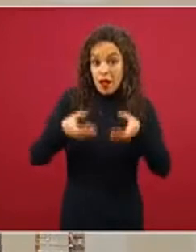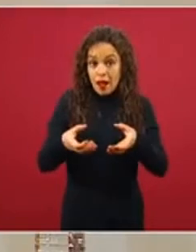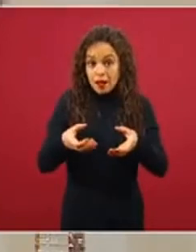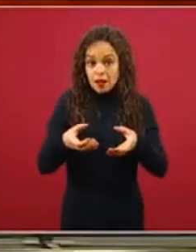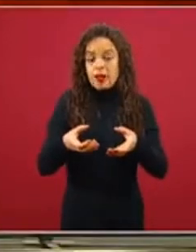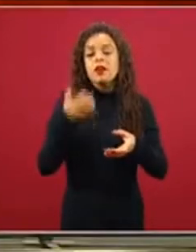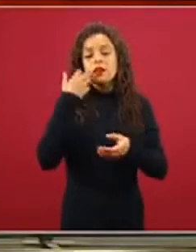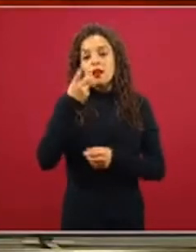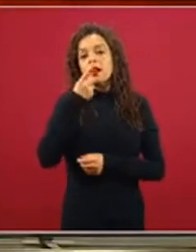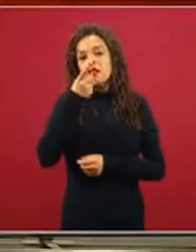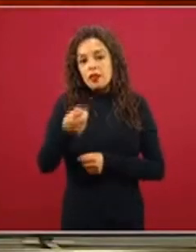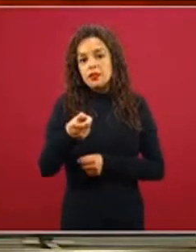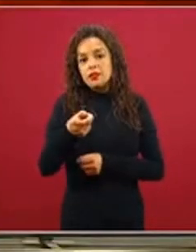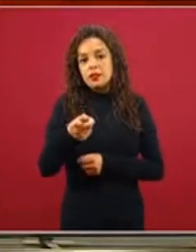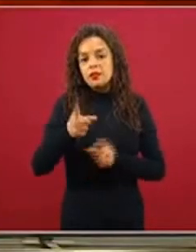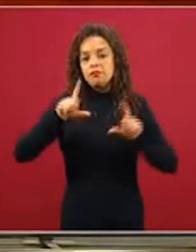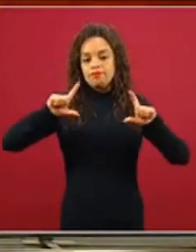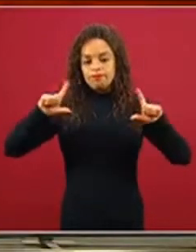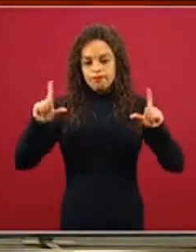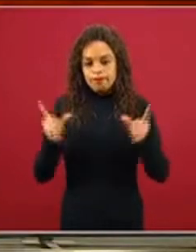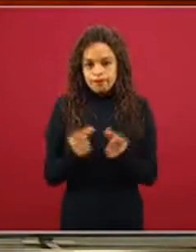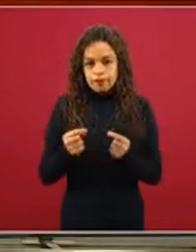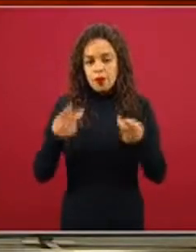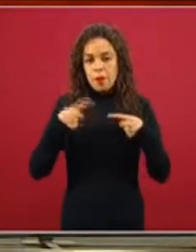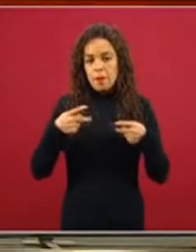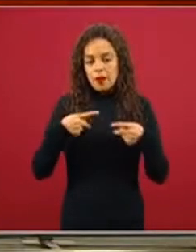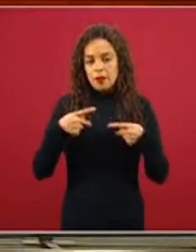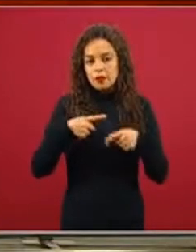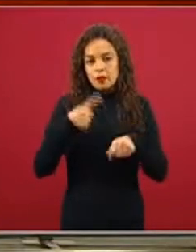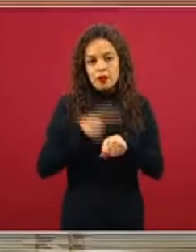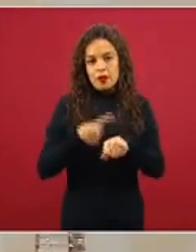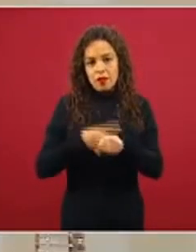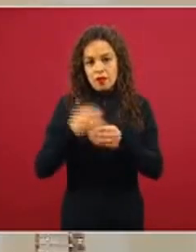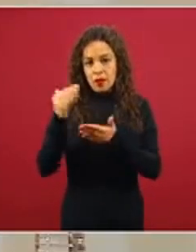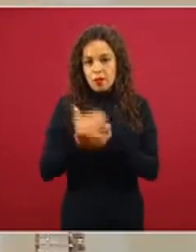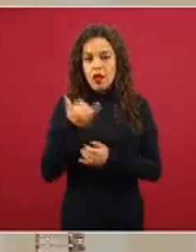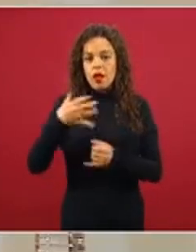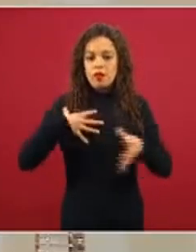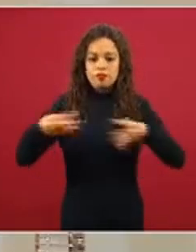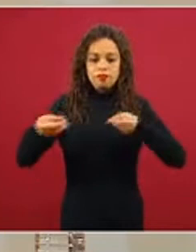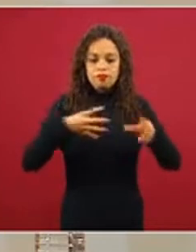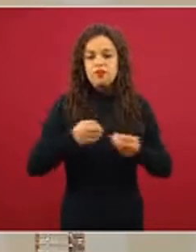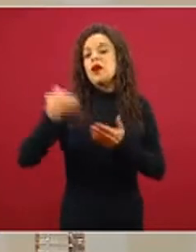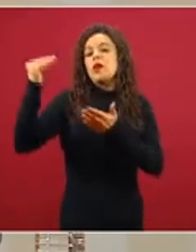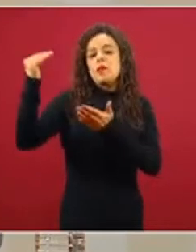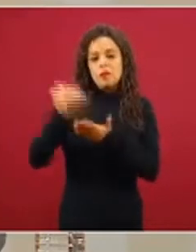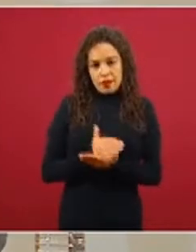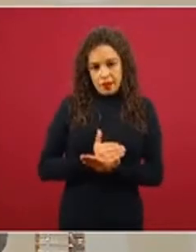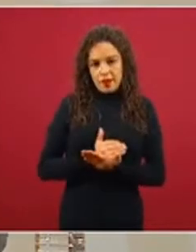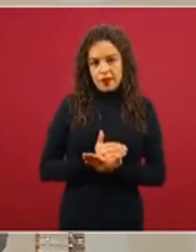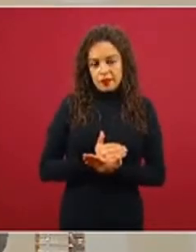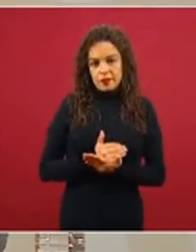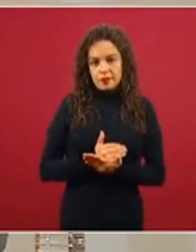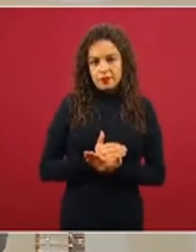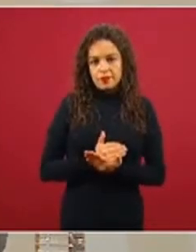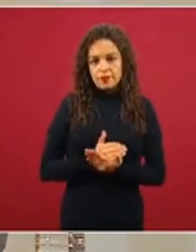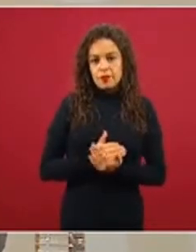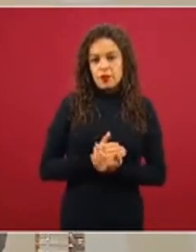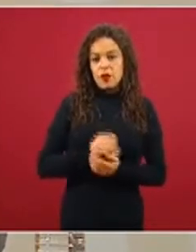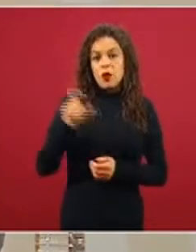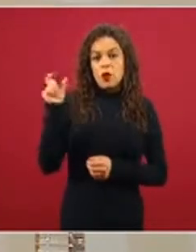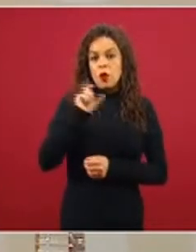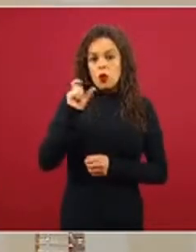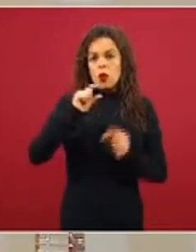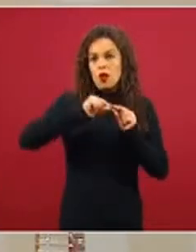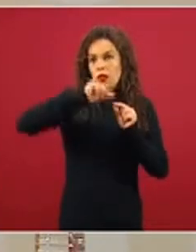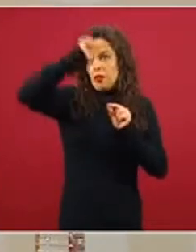y por lo tanto más se reducen los casos. Cuando hemos dicho del aplanamiento de la curva, esto me gustaría retomarlo cada